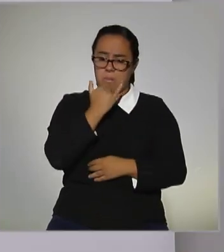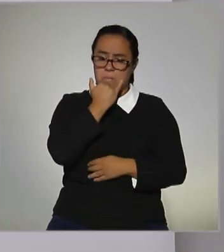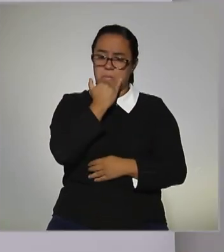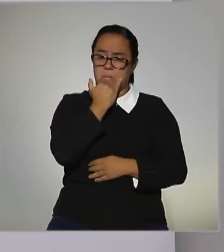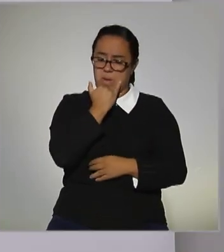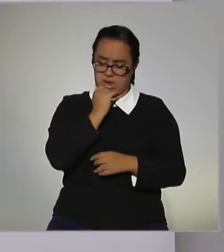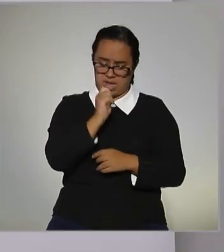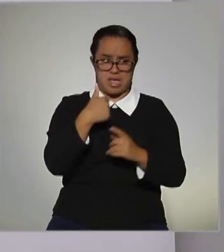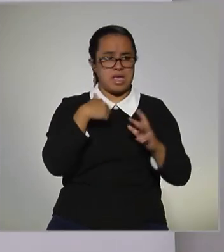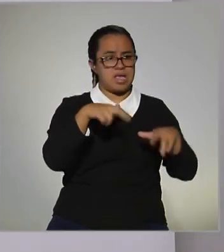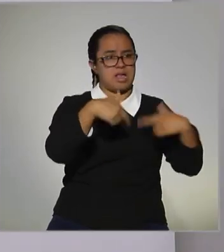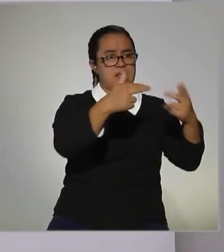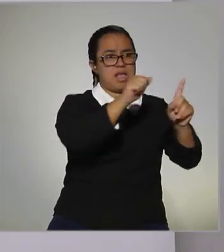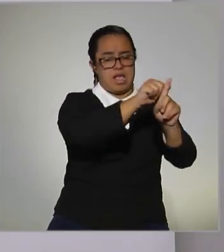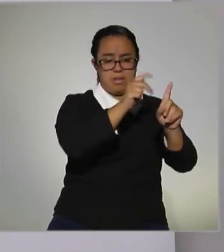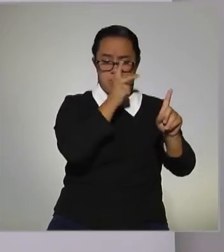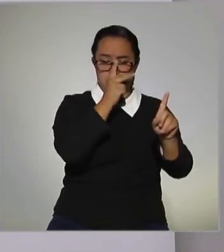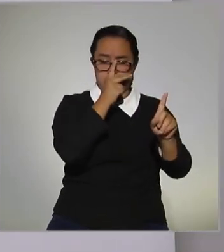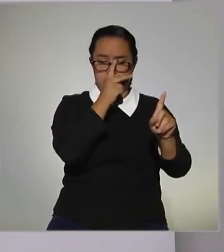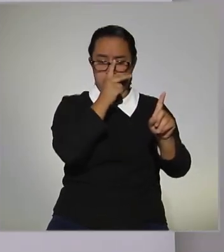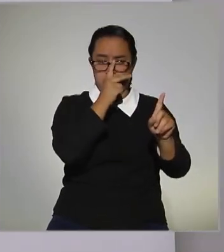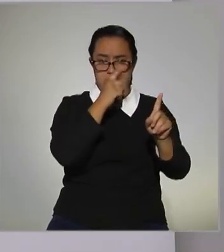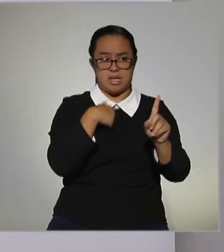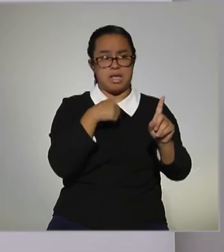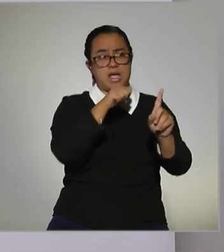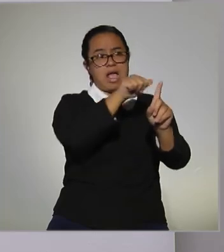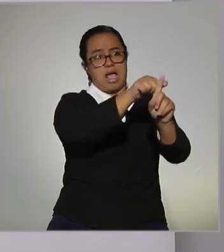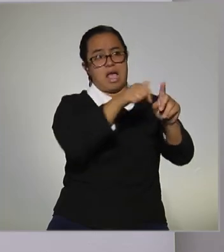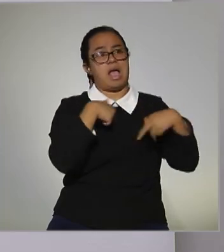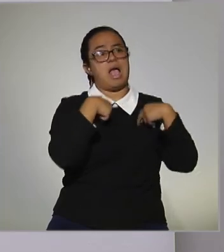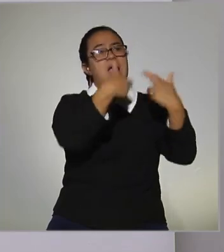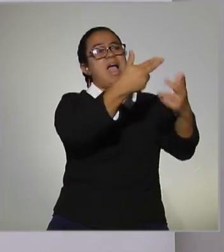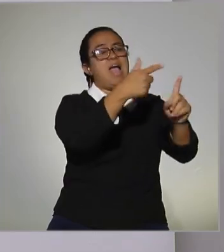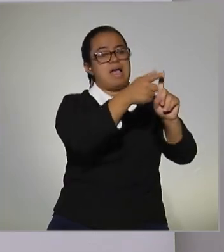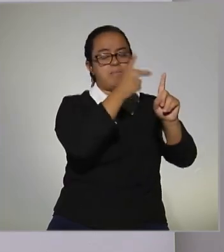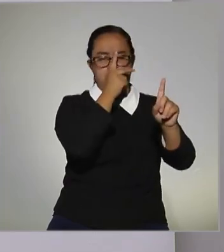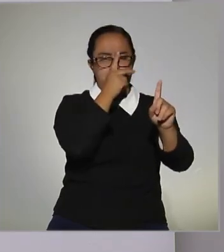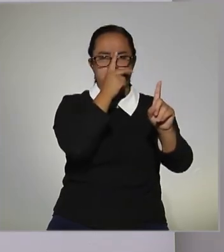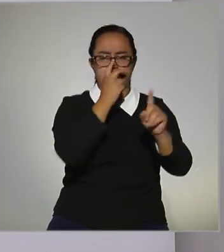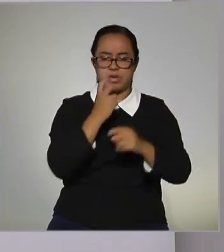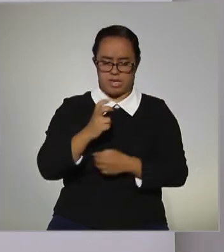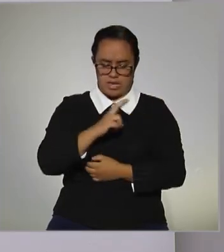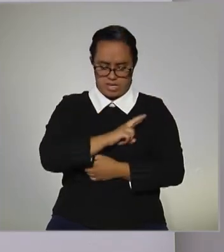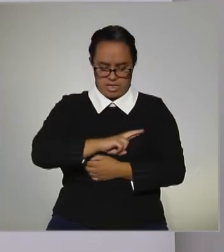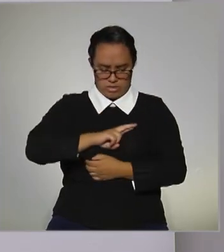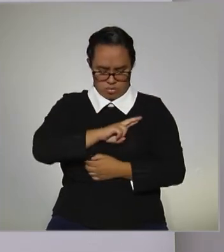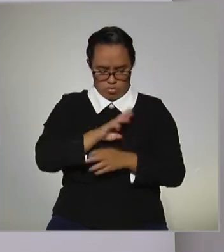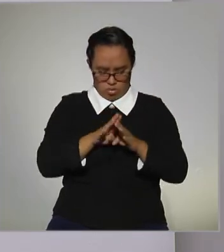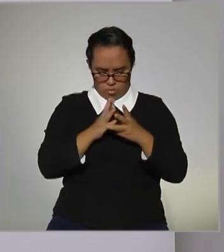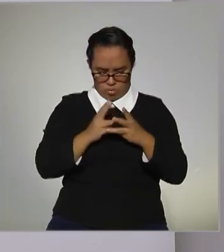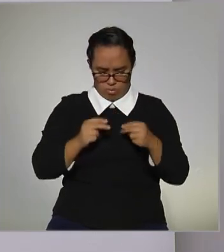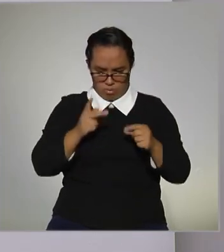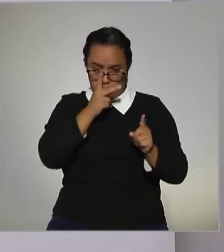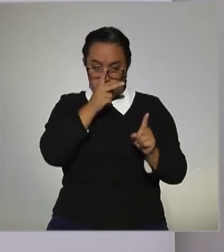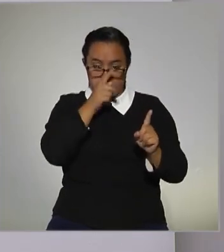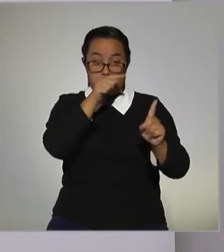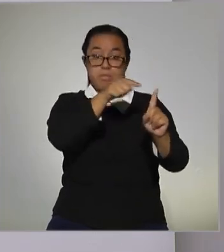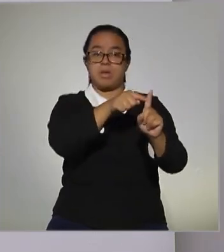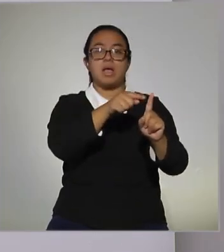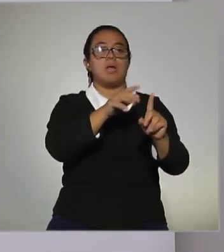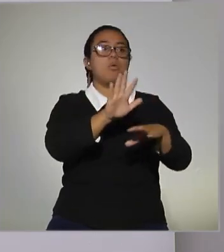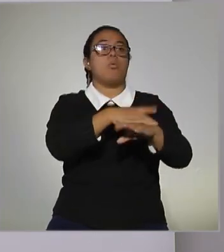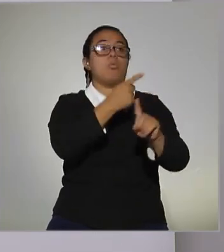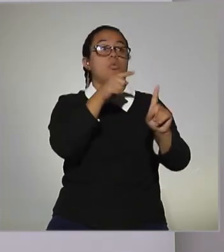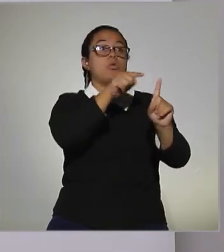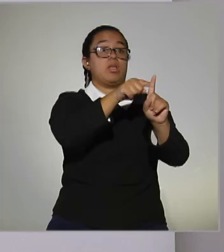papá, ¿no? El perdón no es un regalo a él, ¿no? El trabajar el resentimiento con tu papá no es porque él se lo